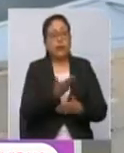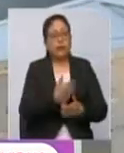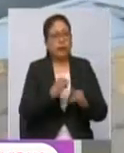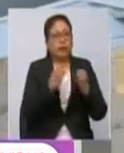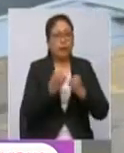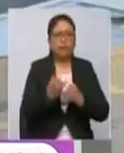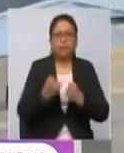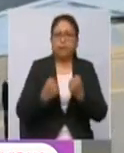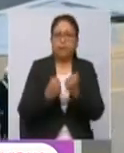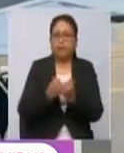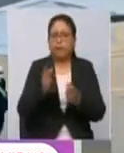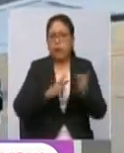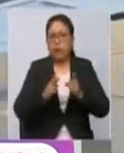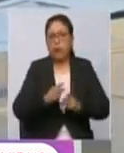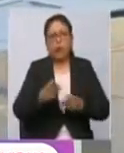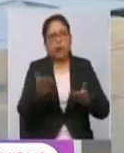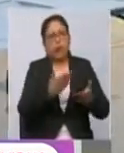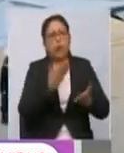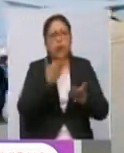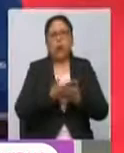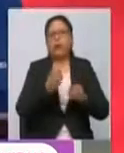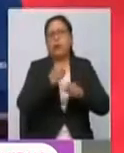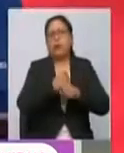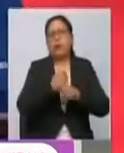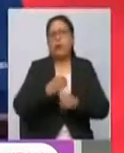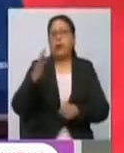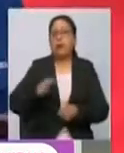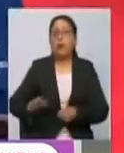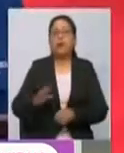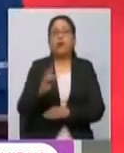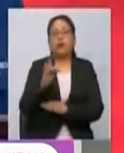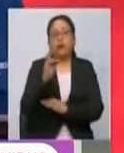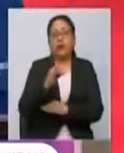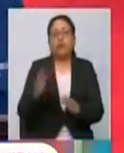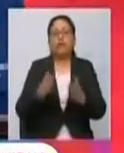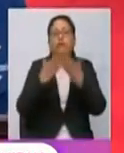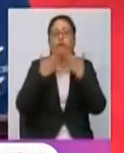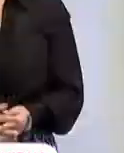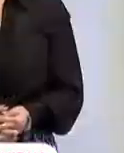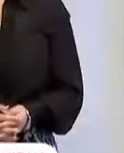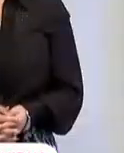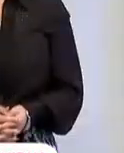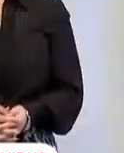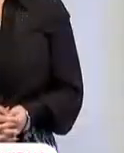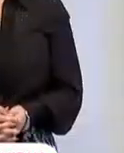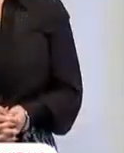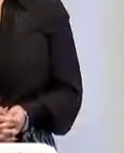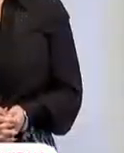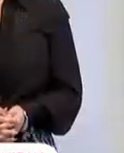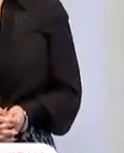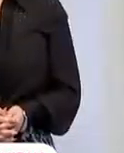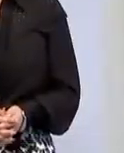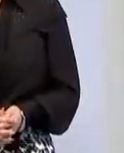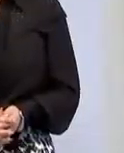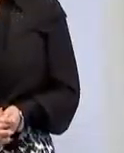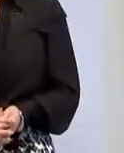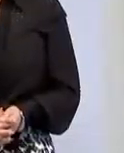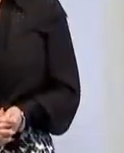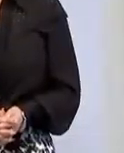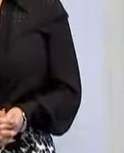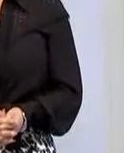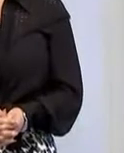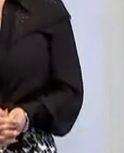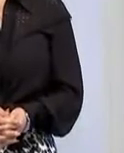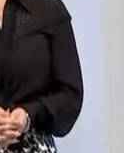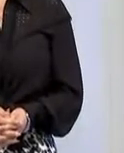y comprometerlos a que sigan trabajando en bienestar del pueblo boliviano. Muchas gracias. Muy bien, acabamos de escuchar las palabras del presidente